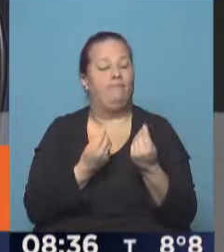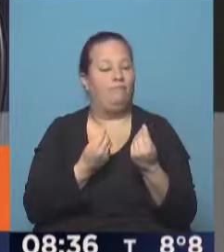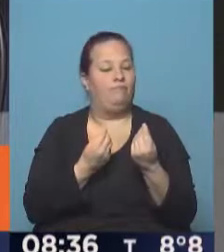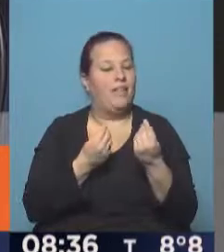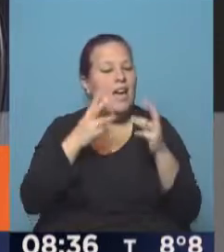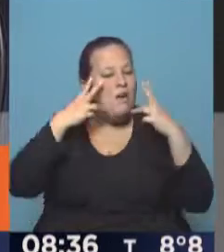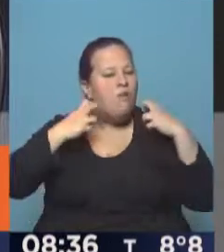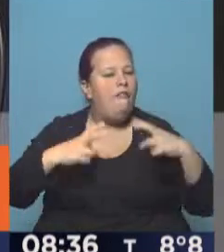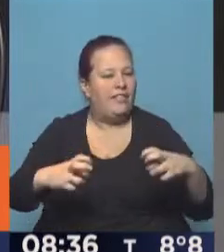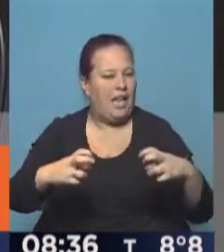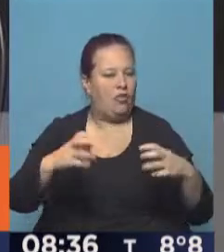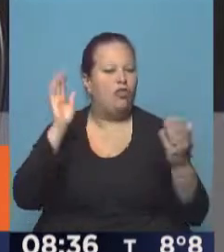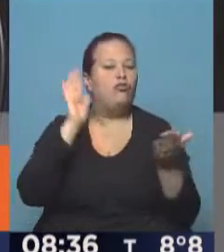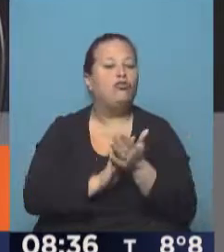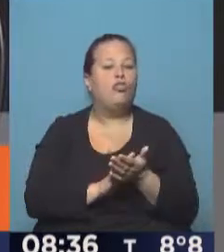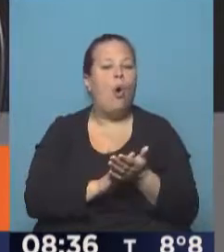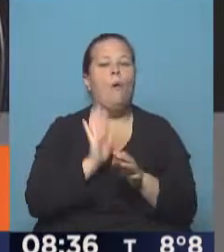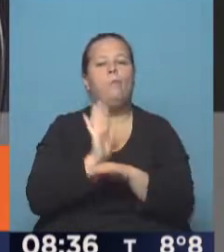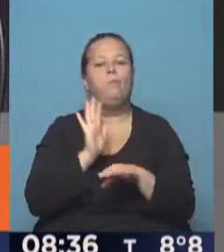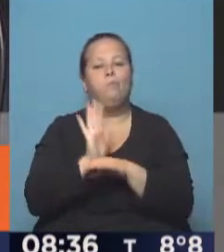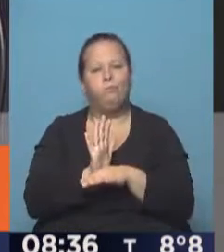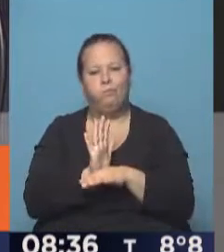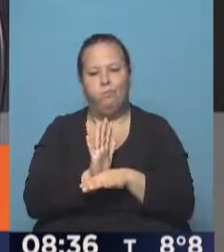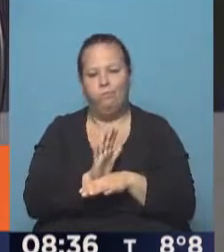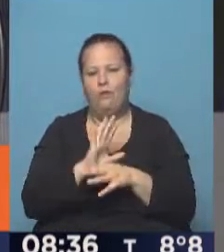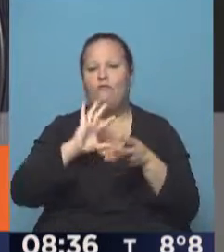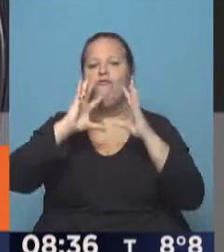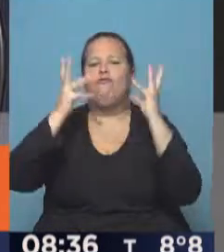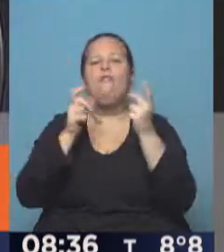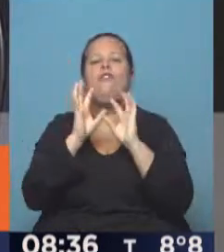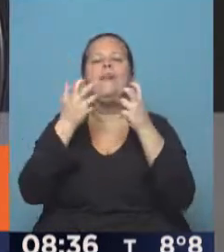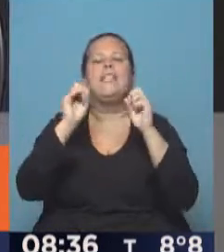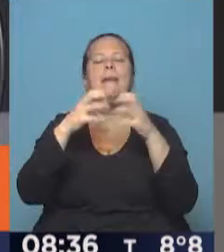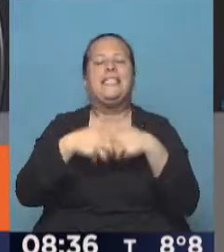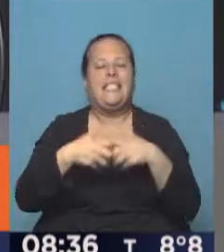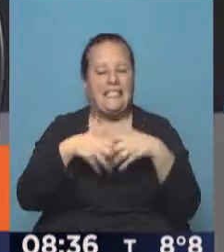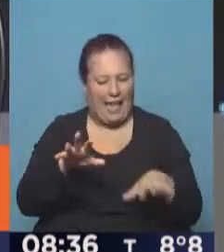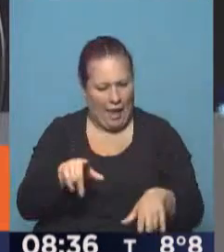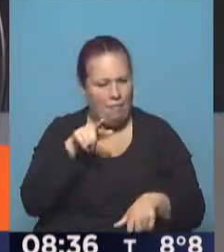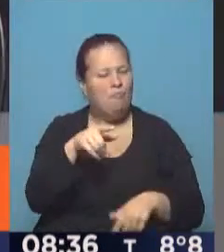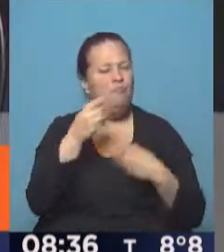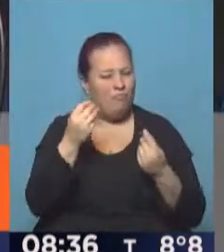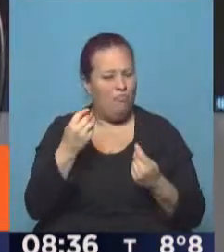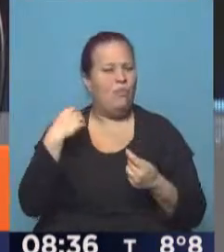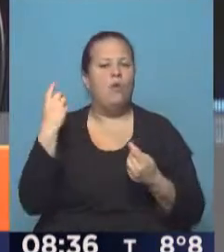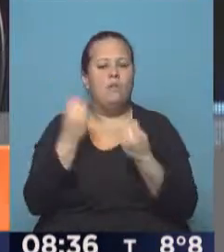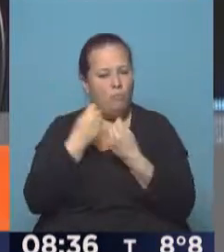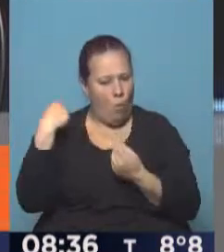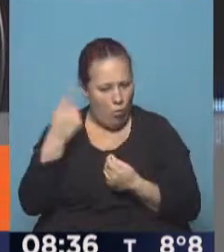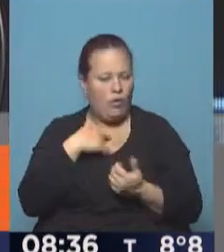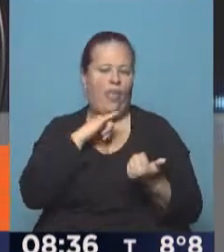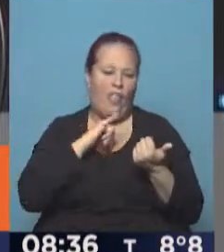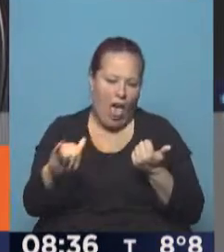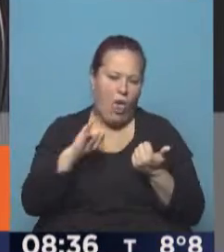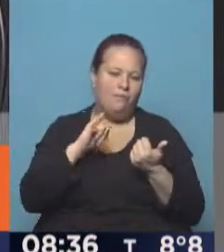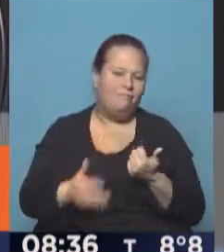una investigación alrededor de lo que se denomina un verdadero sistema. Esto es algo que muchos venimos